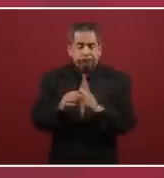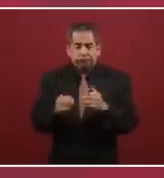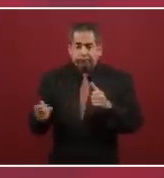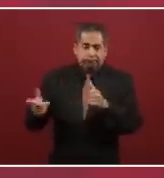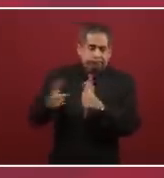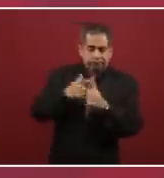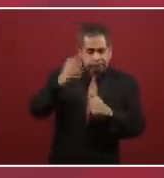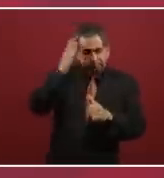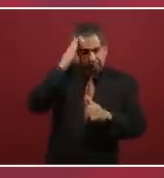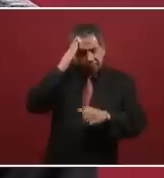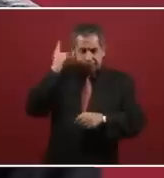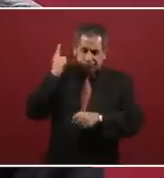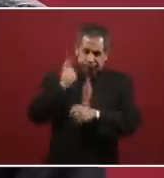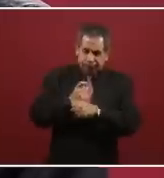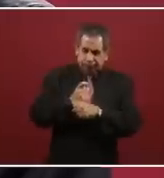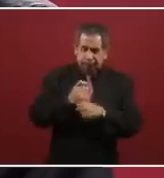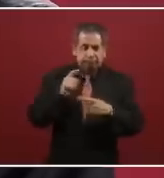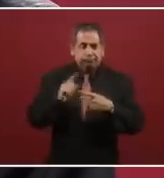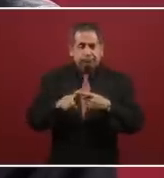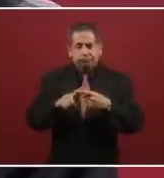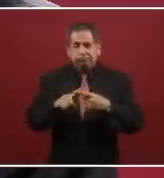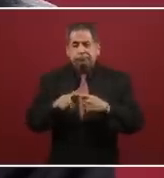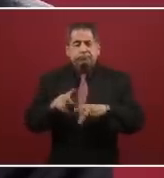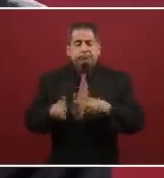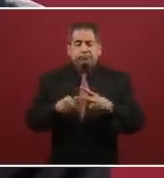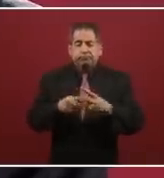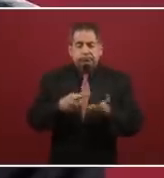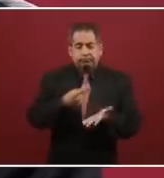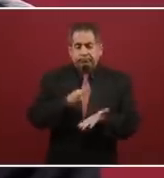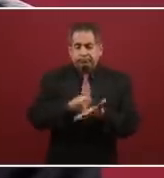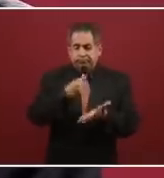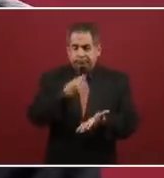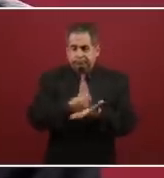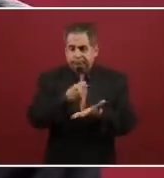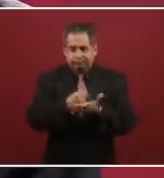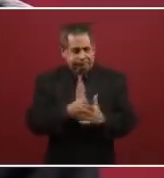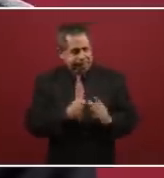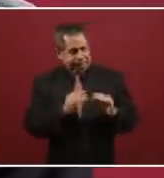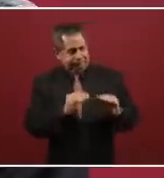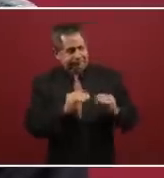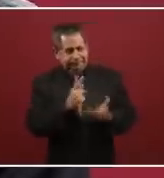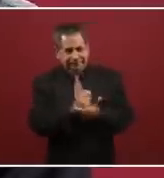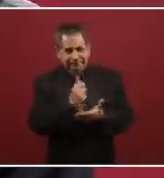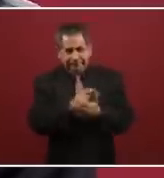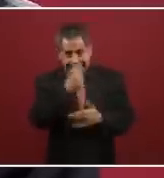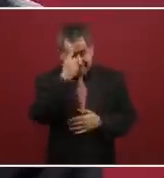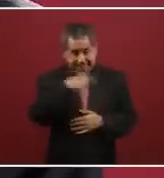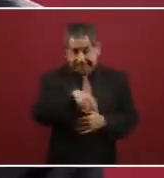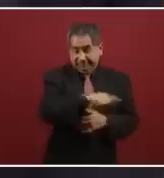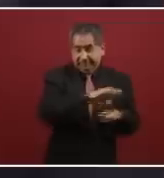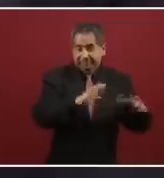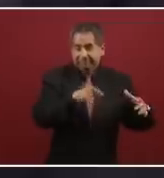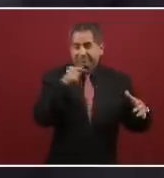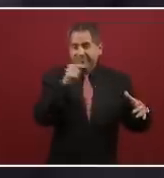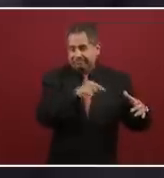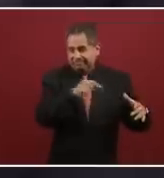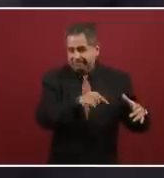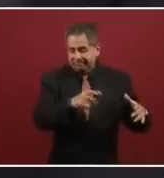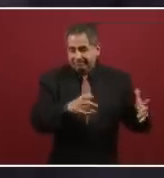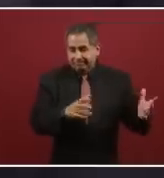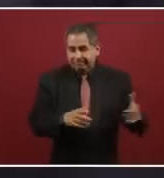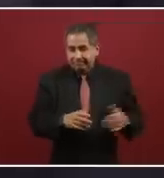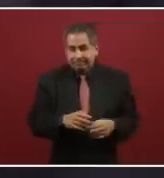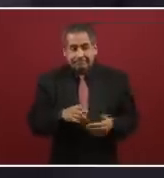prioritario de implementación de terapias para atender